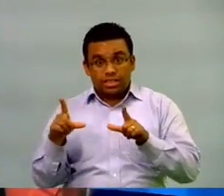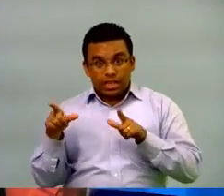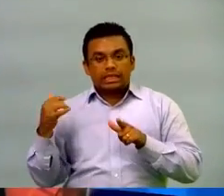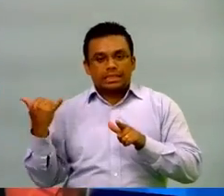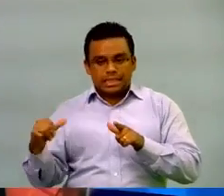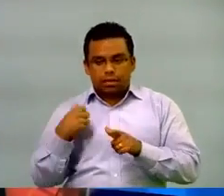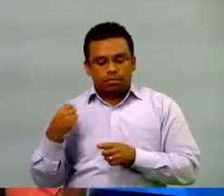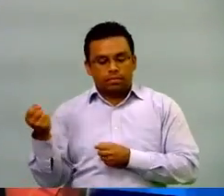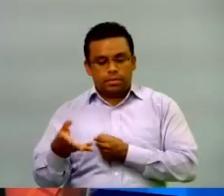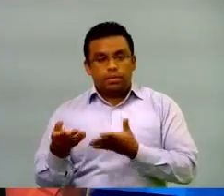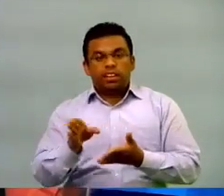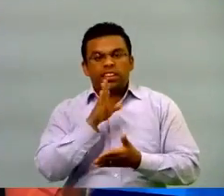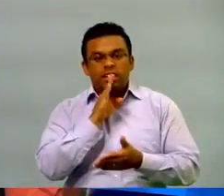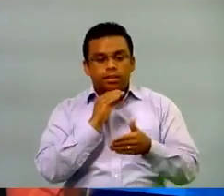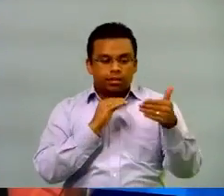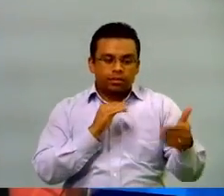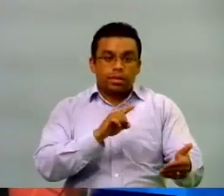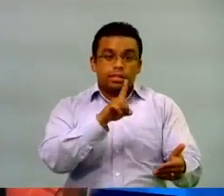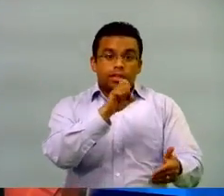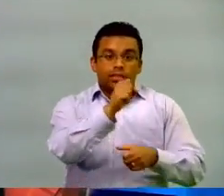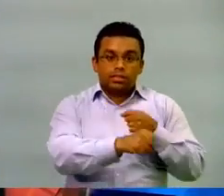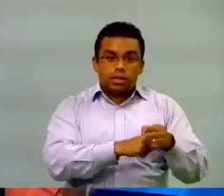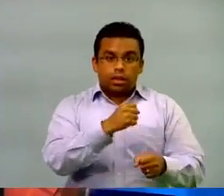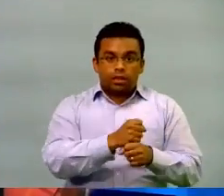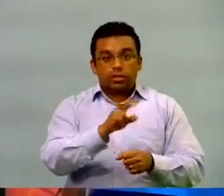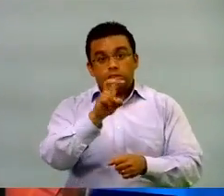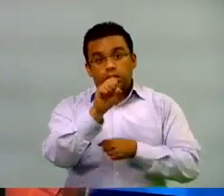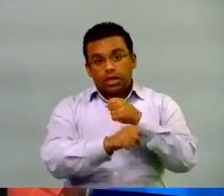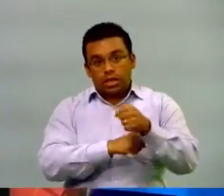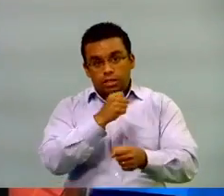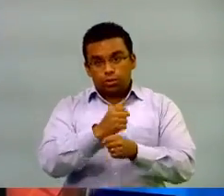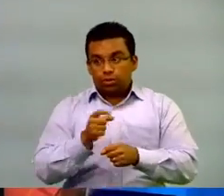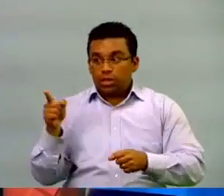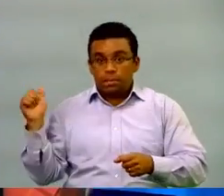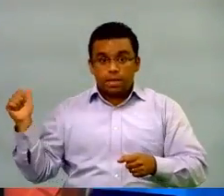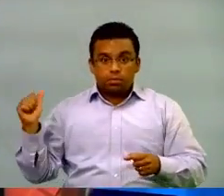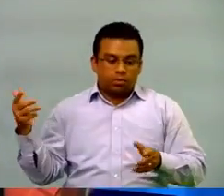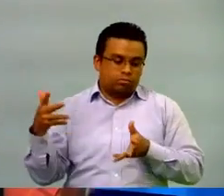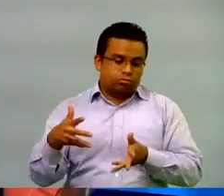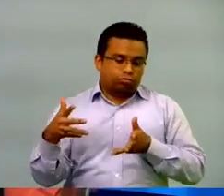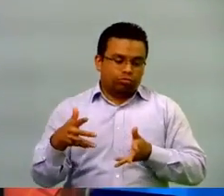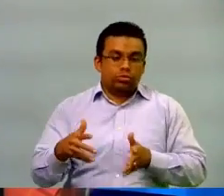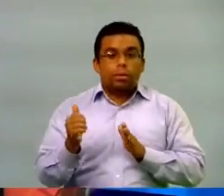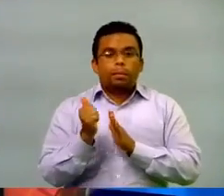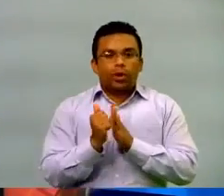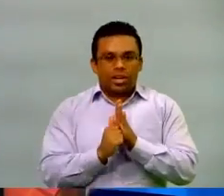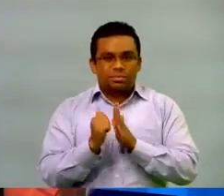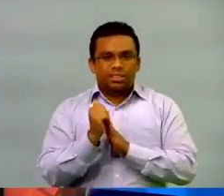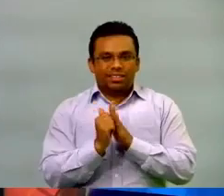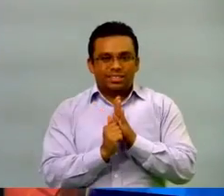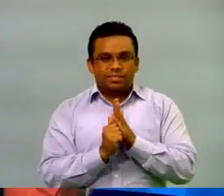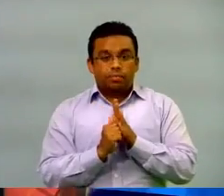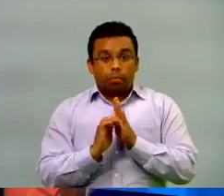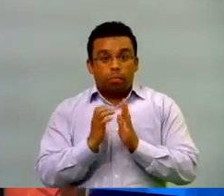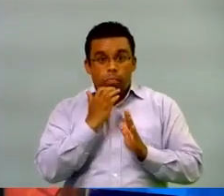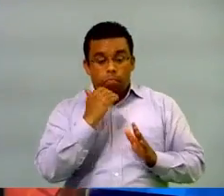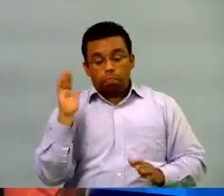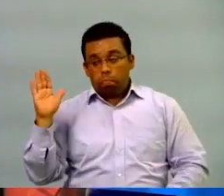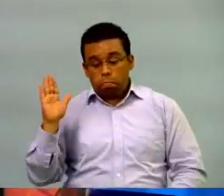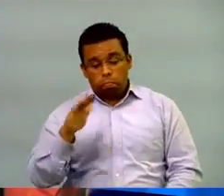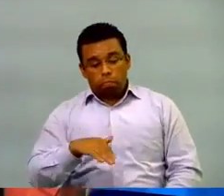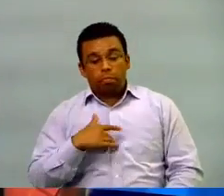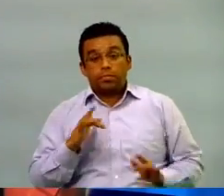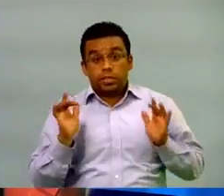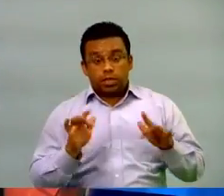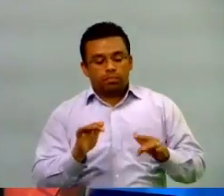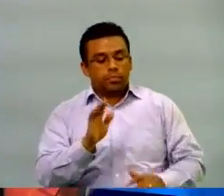enseñarle a niños desde los 7 años a programar. Y entonces cuando llegamos a la clase y entonces le decimos, mire,